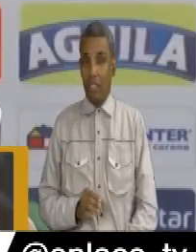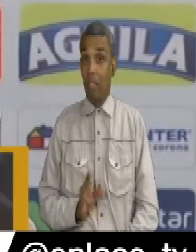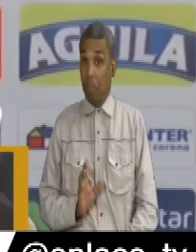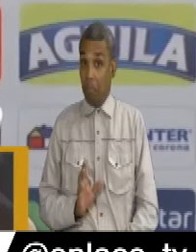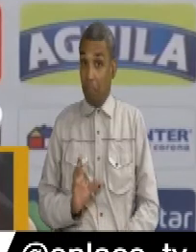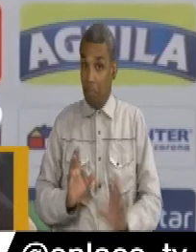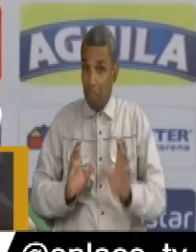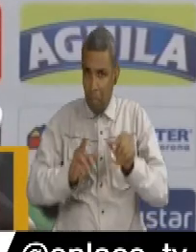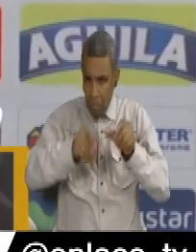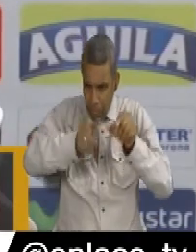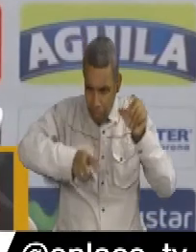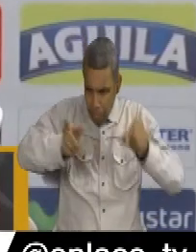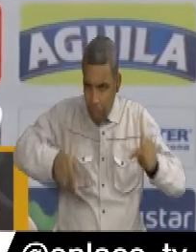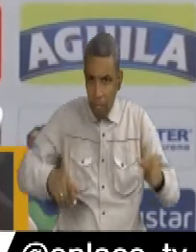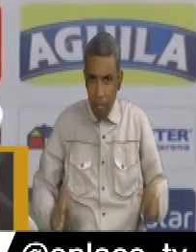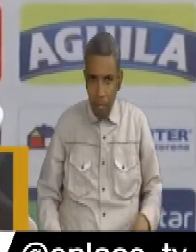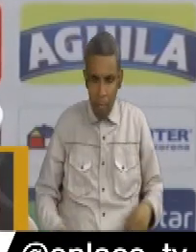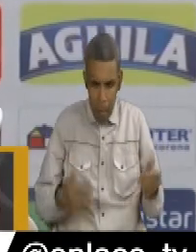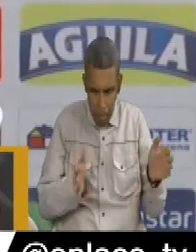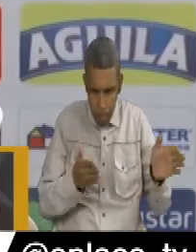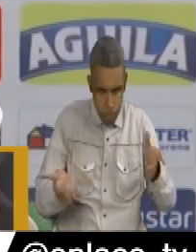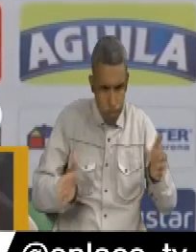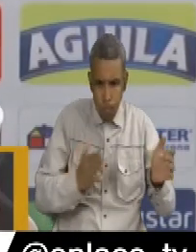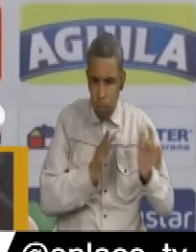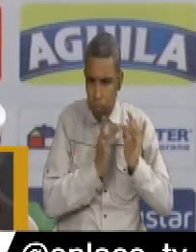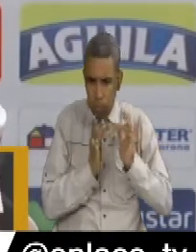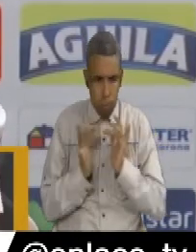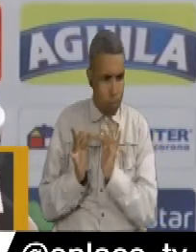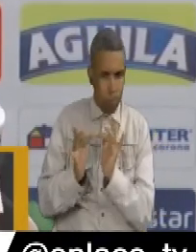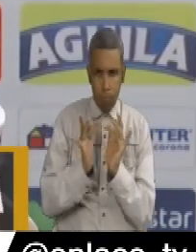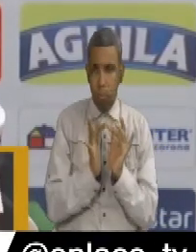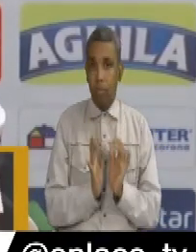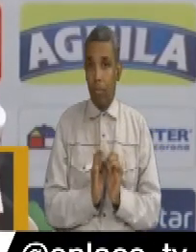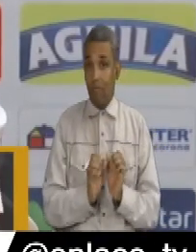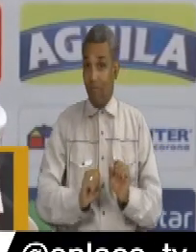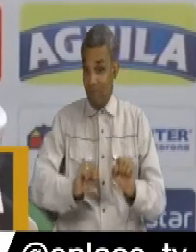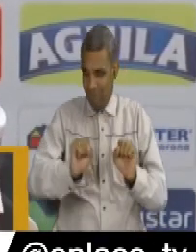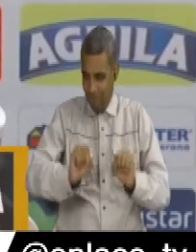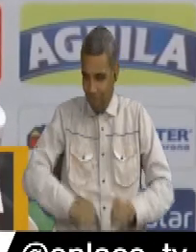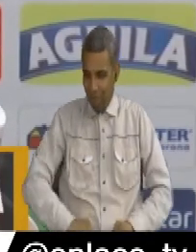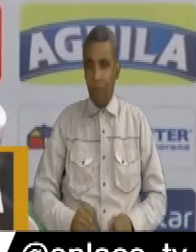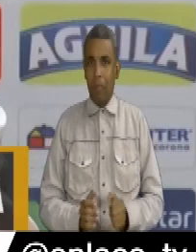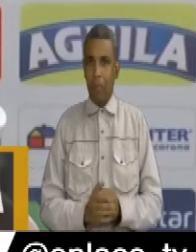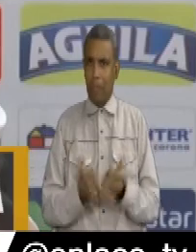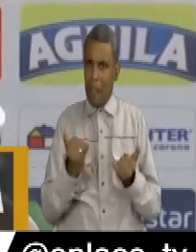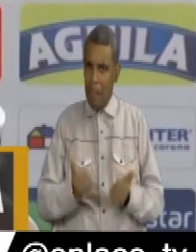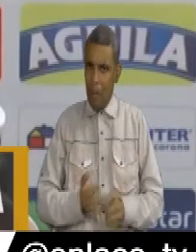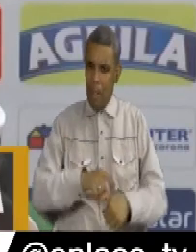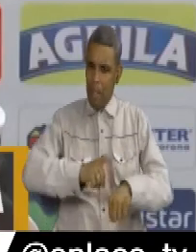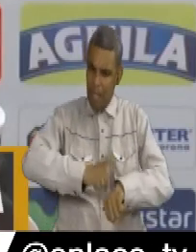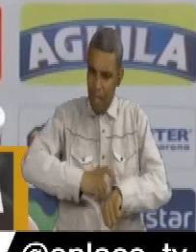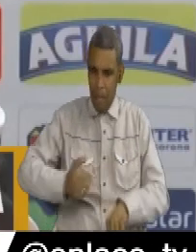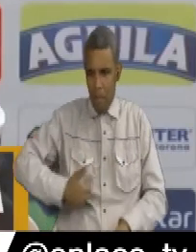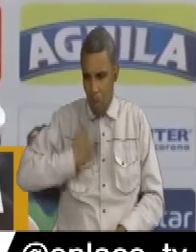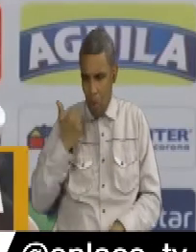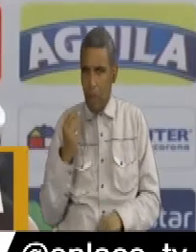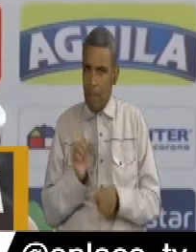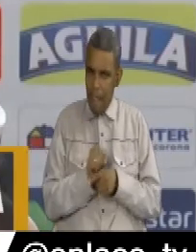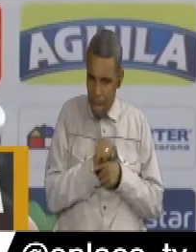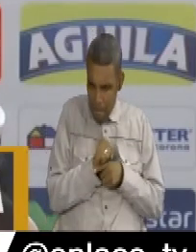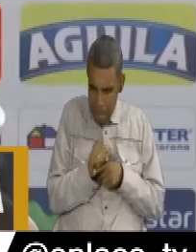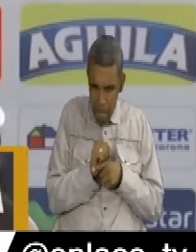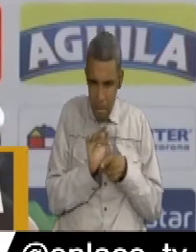de juntarnos, de poder aprovechar estos días para trabajar, para